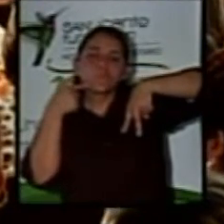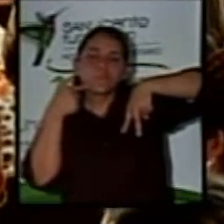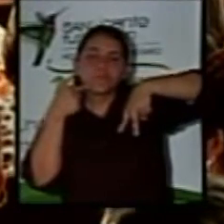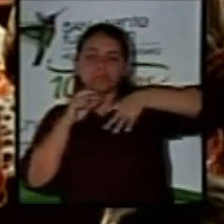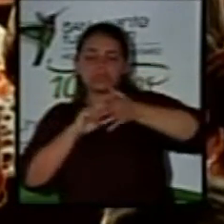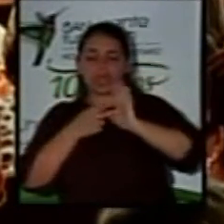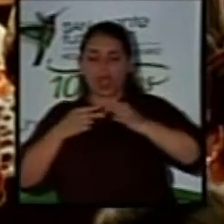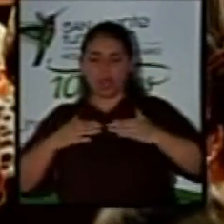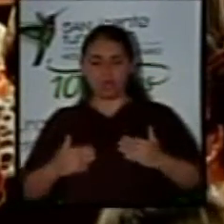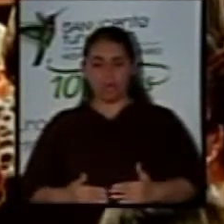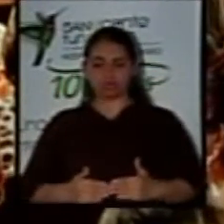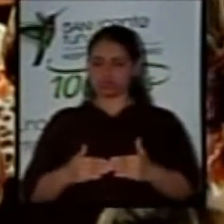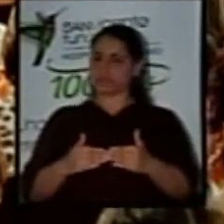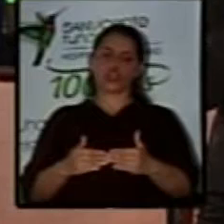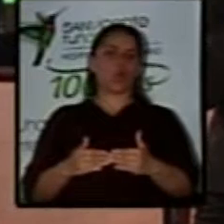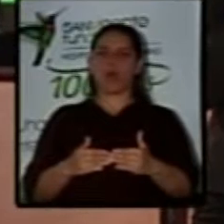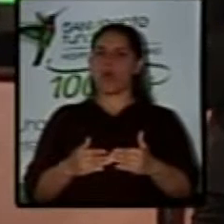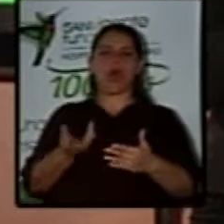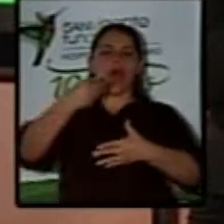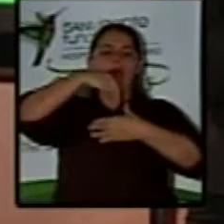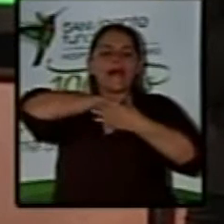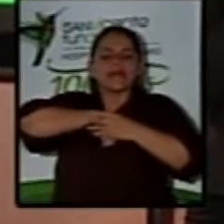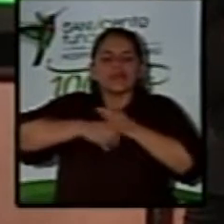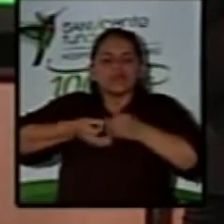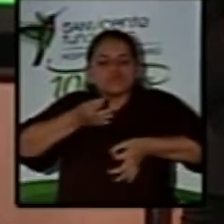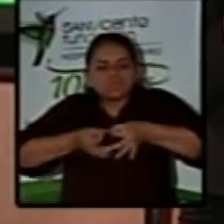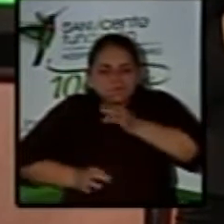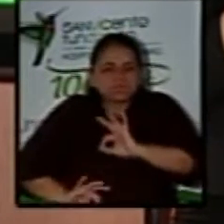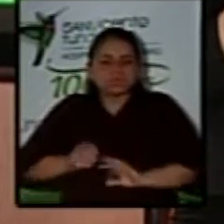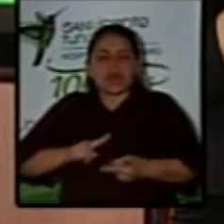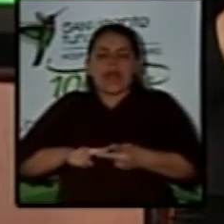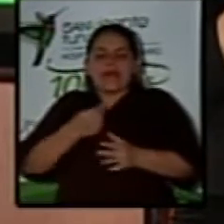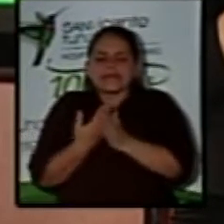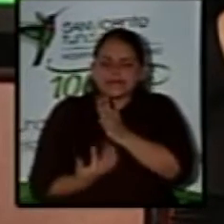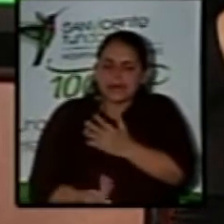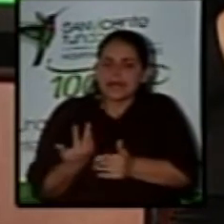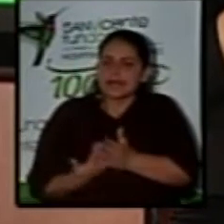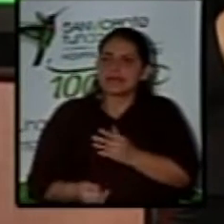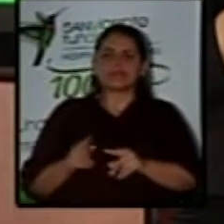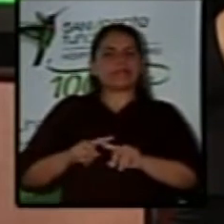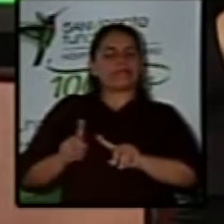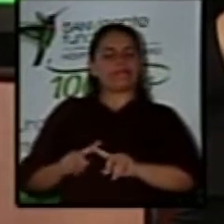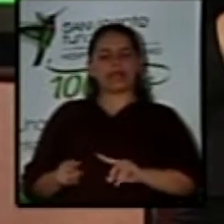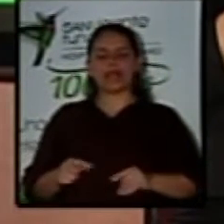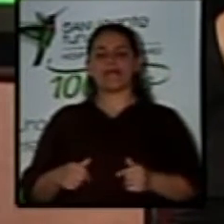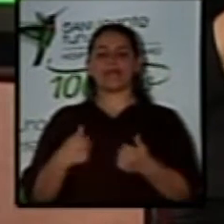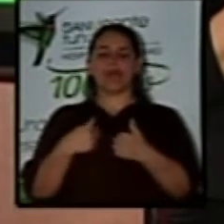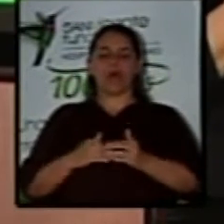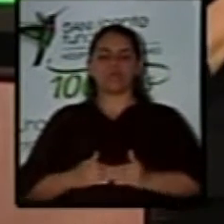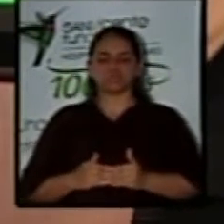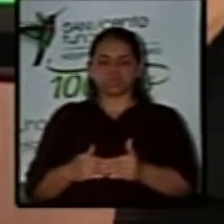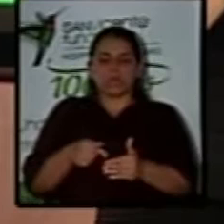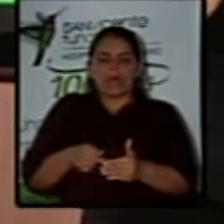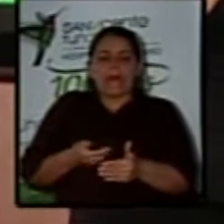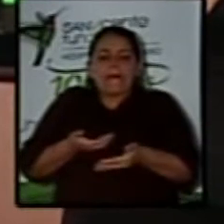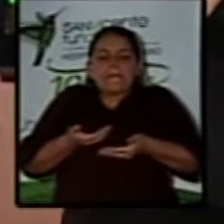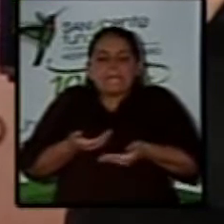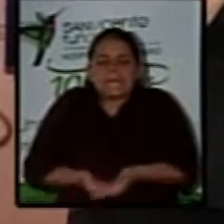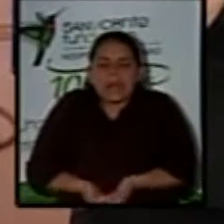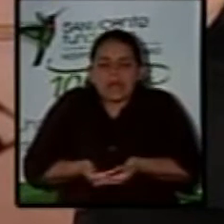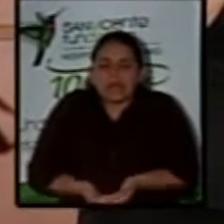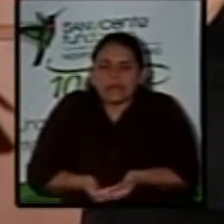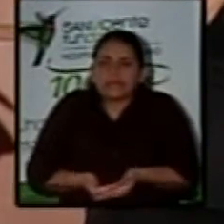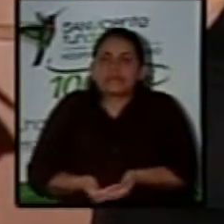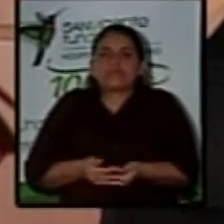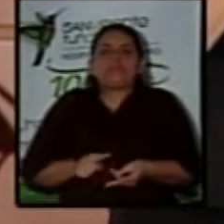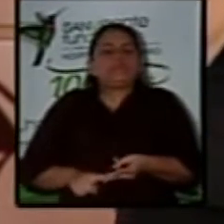los cambios anatómicos, sino que va a generar cambios en las presiones, el peso del feto o del bebé, pues cuando